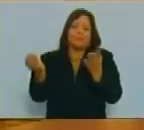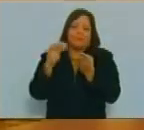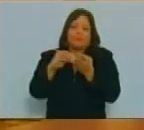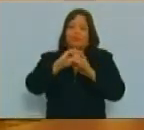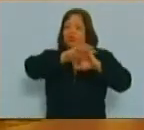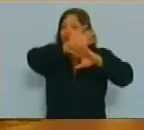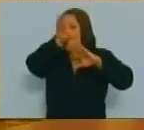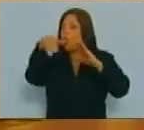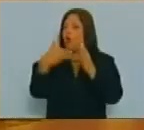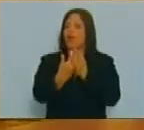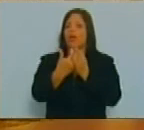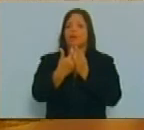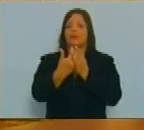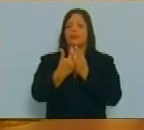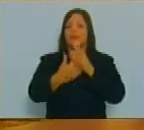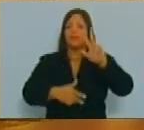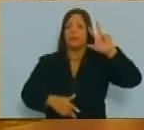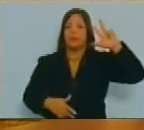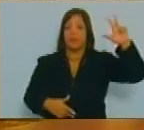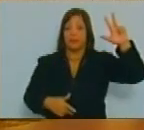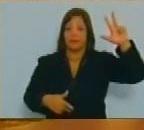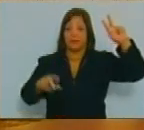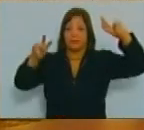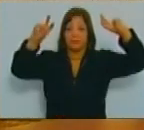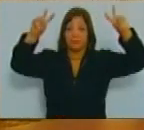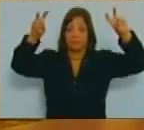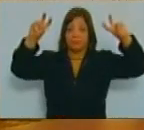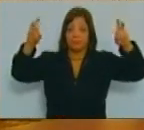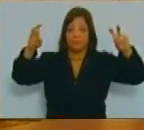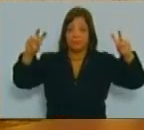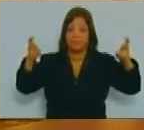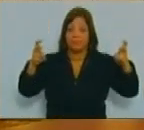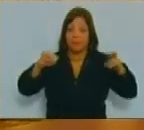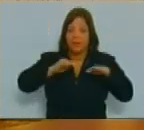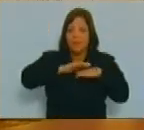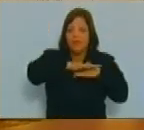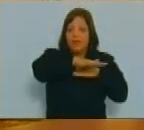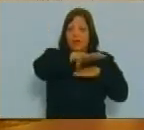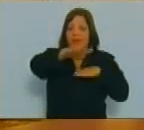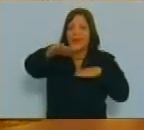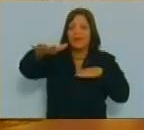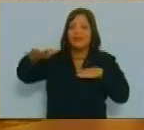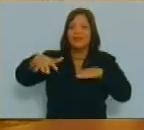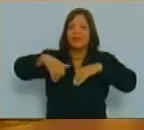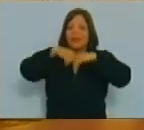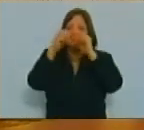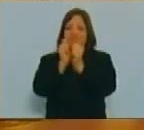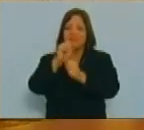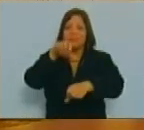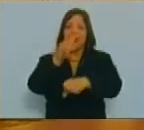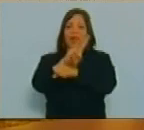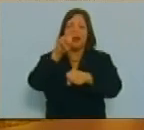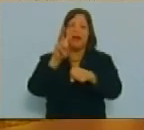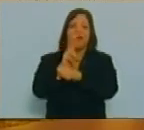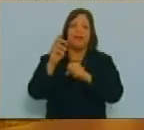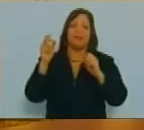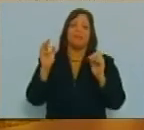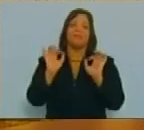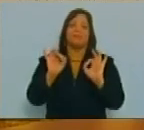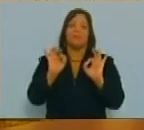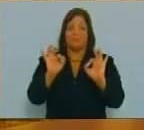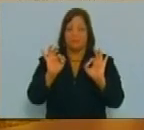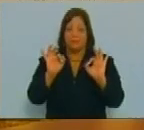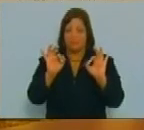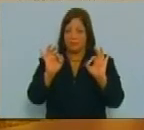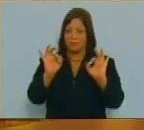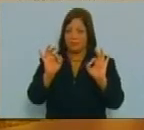esos tres factores que inciden en la criminalidad y en la violencia nosotros